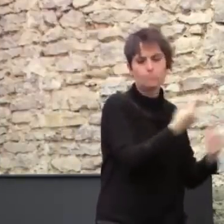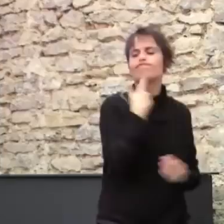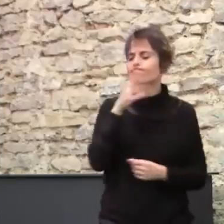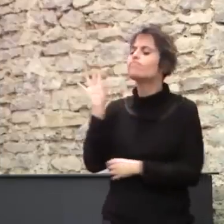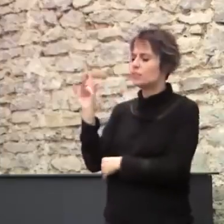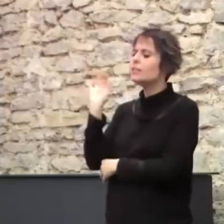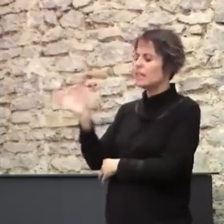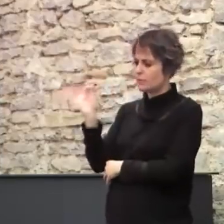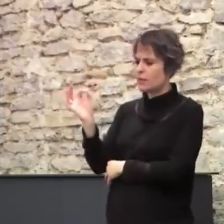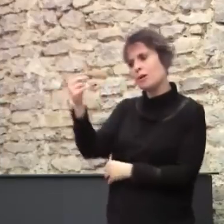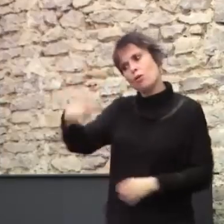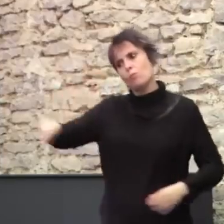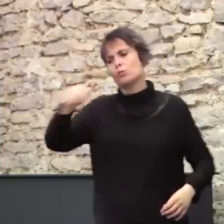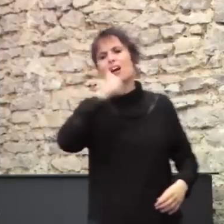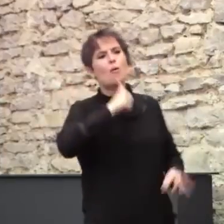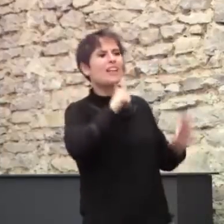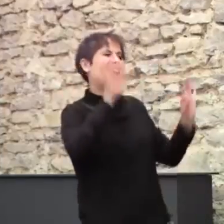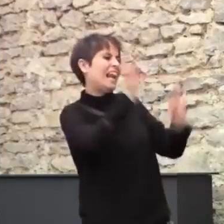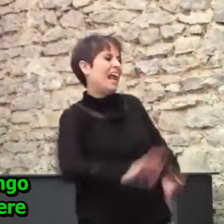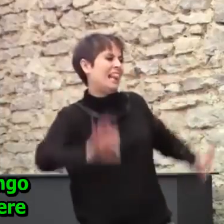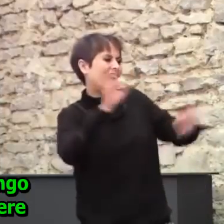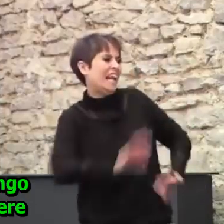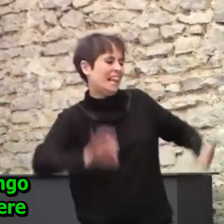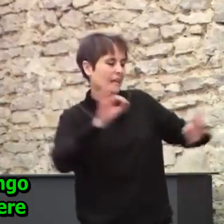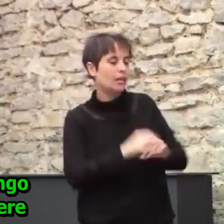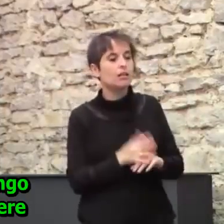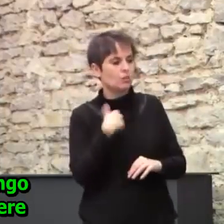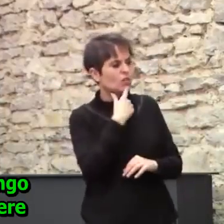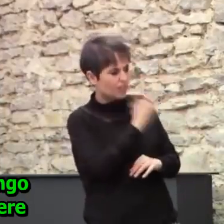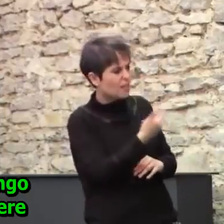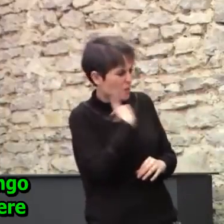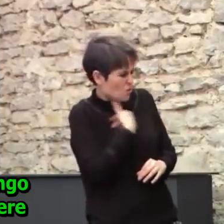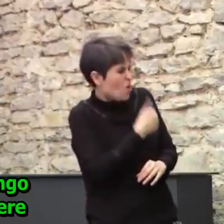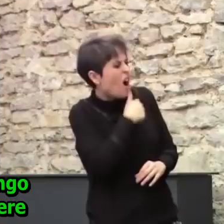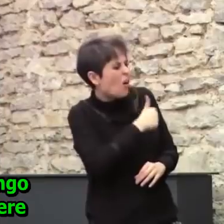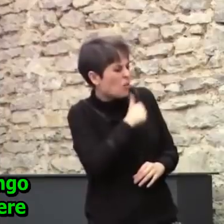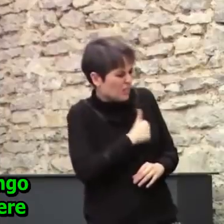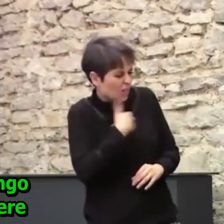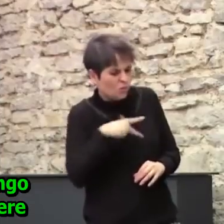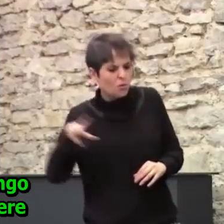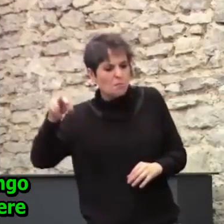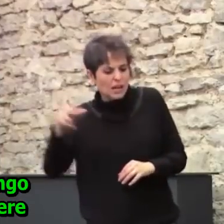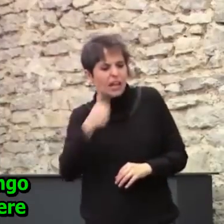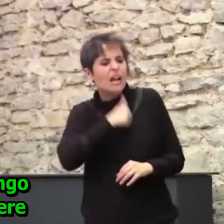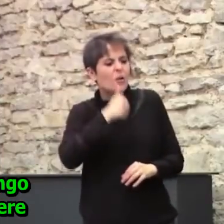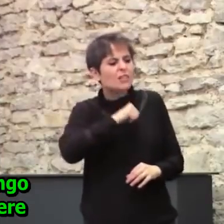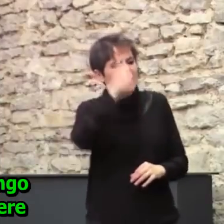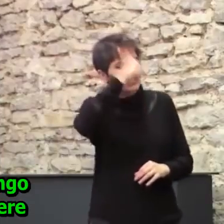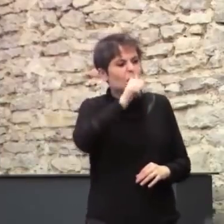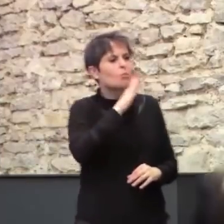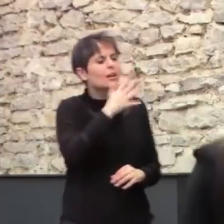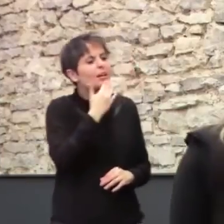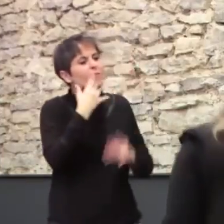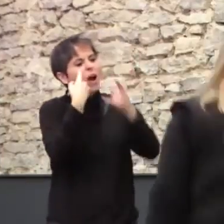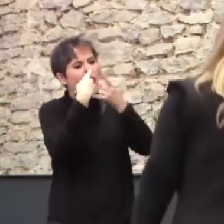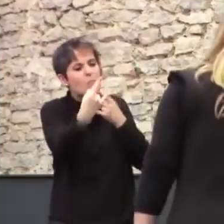yo he aguantado demasiado, pero vosotras es que no aguantáis nada, nada, nada, nada. Y yo le decía, pero yo qué necesidad tengo que estar con un chico, por ejemplo, que no me